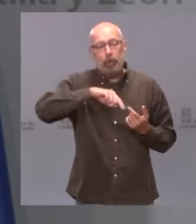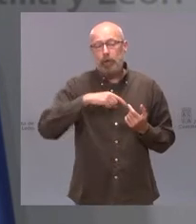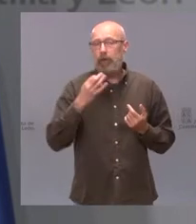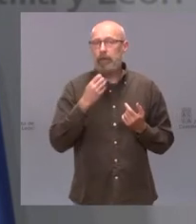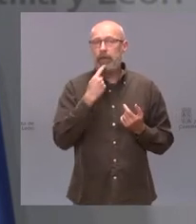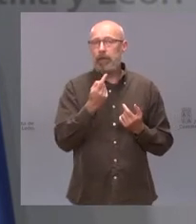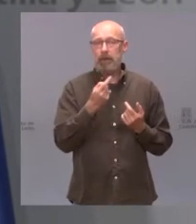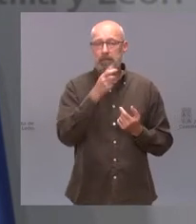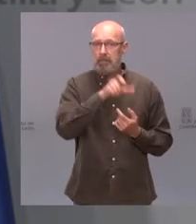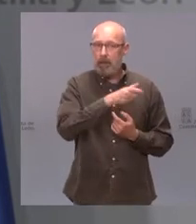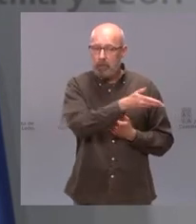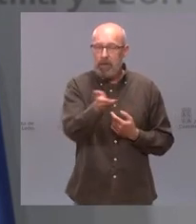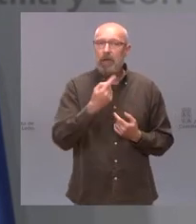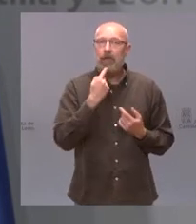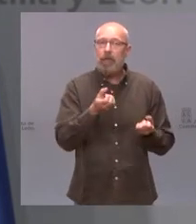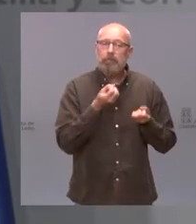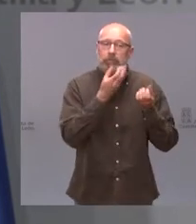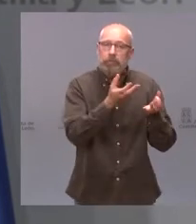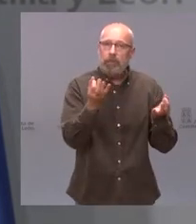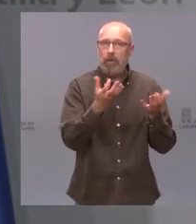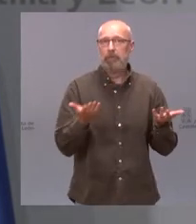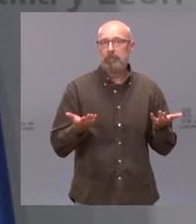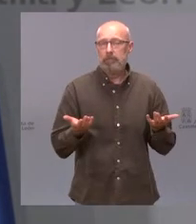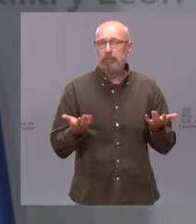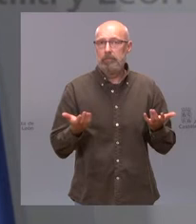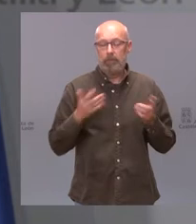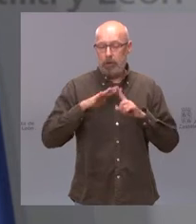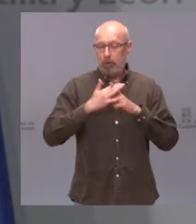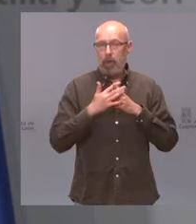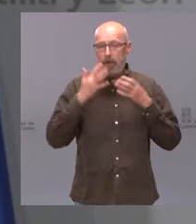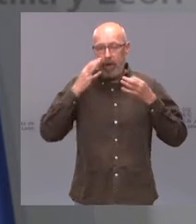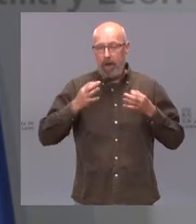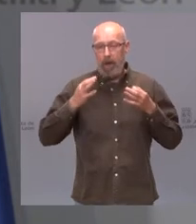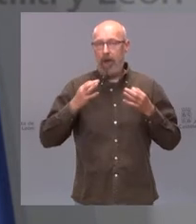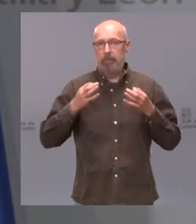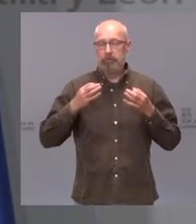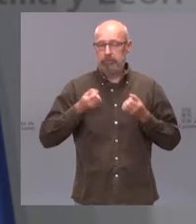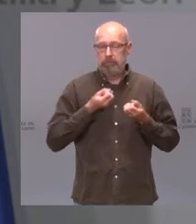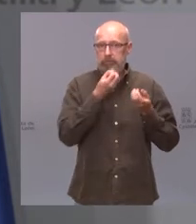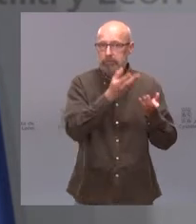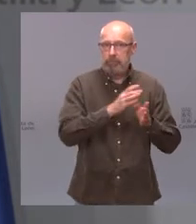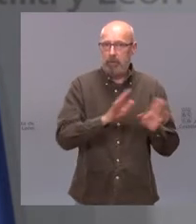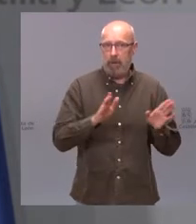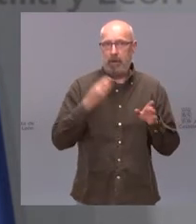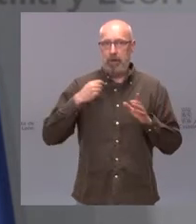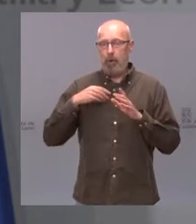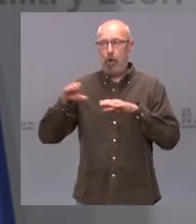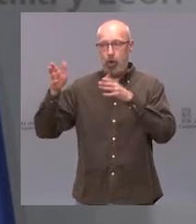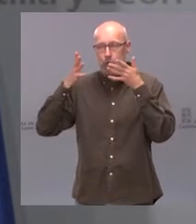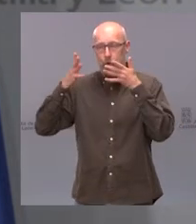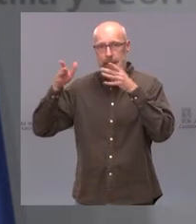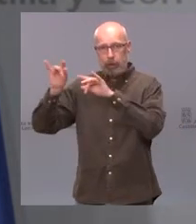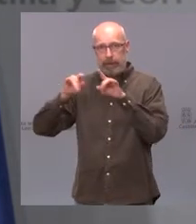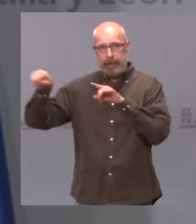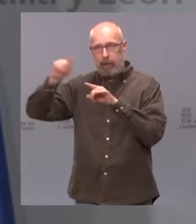los ciudadanos cuál es la situación legal, lo que ha aprobado el Consejo Interterritorial,